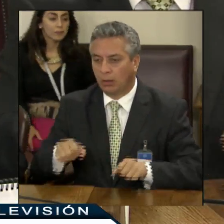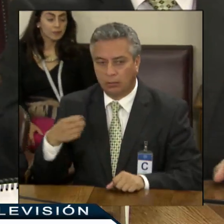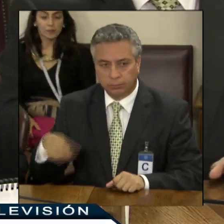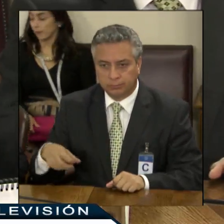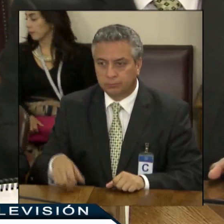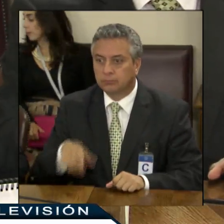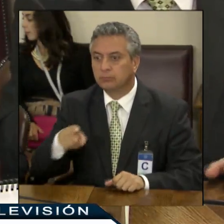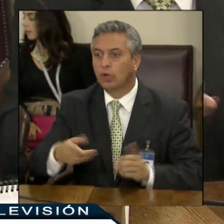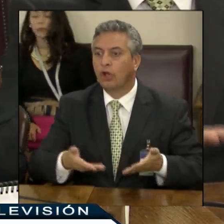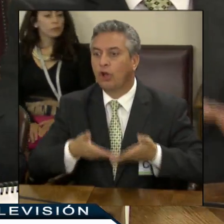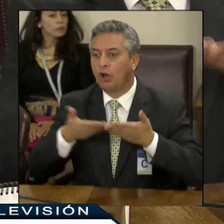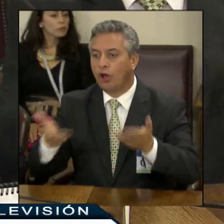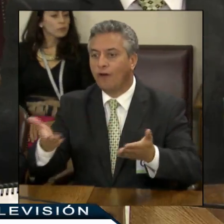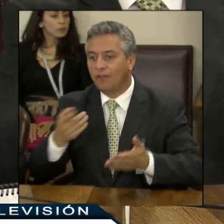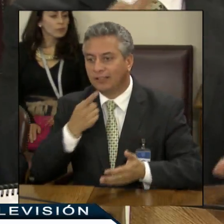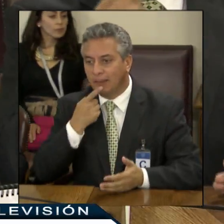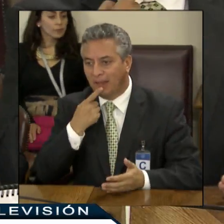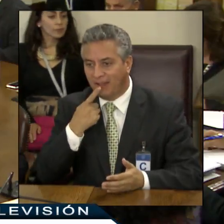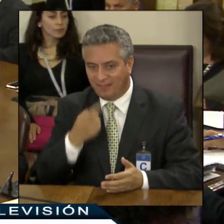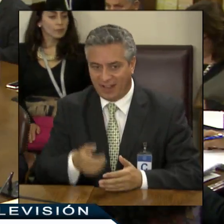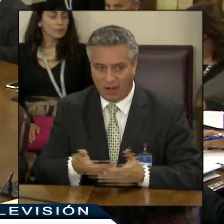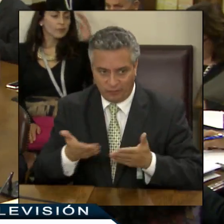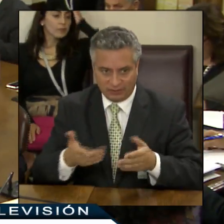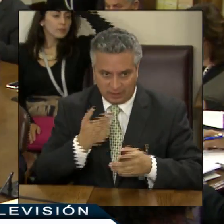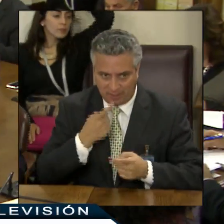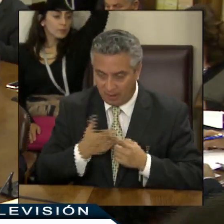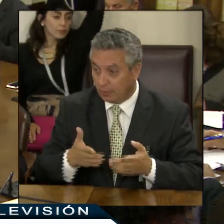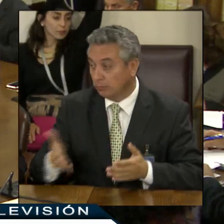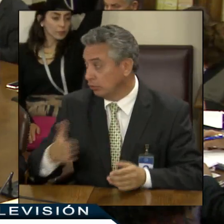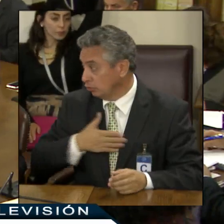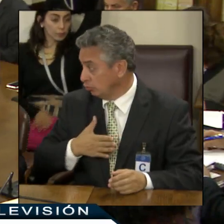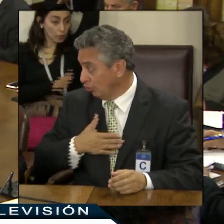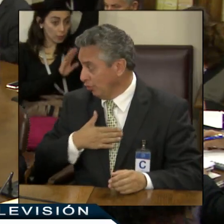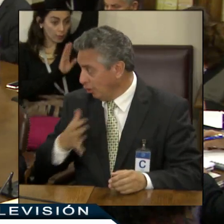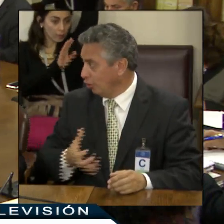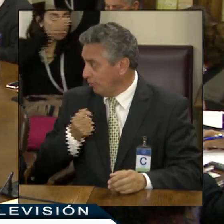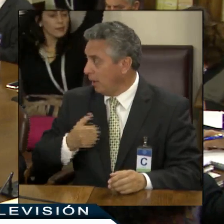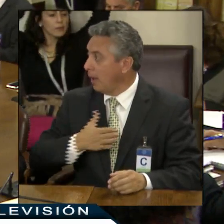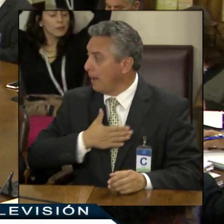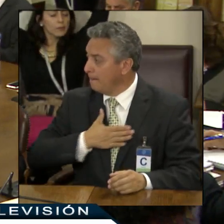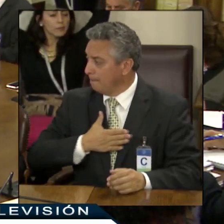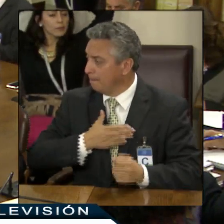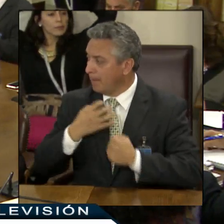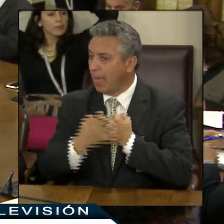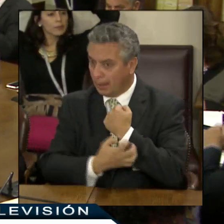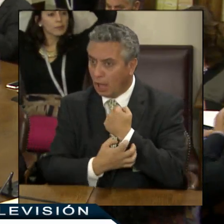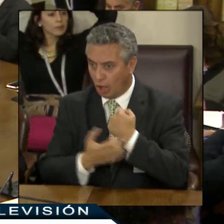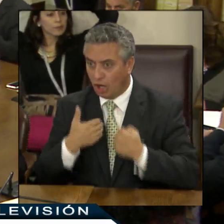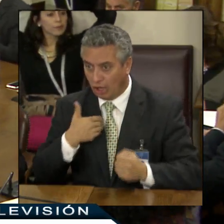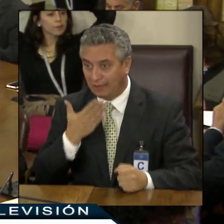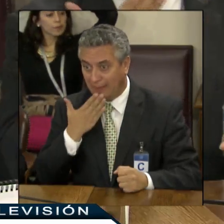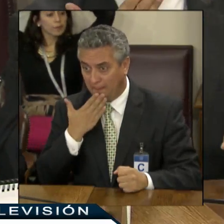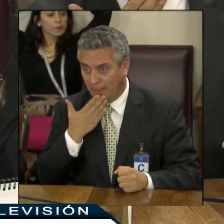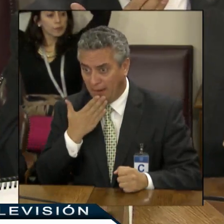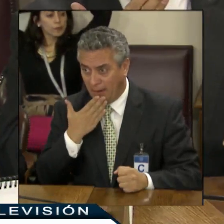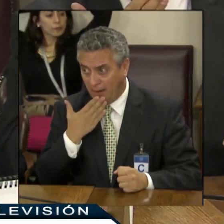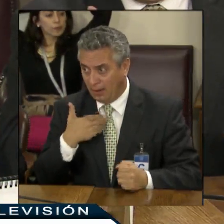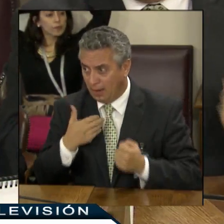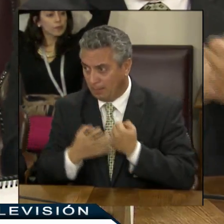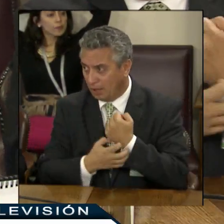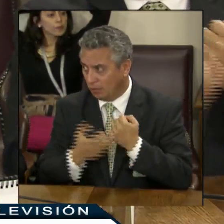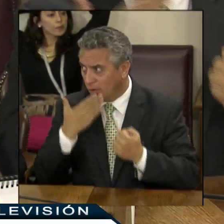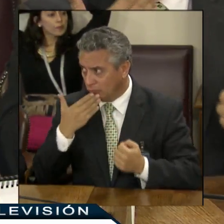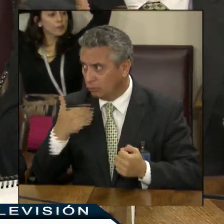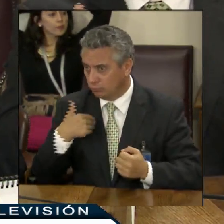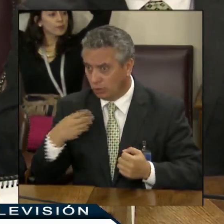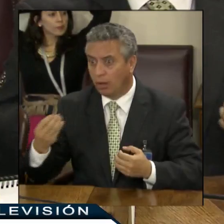Se ofrece la palabra bien yo me la voy a tomar si en mi región también